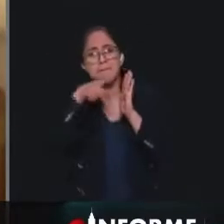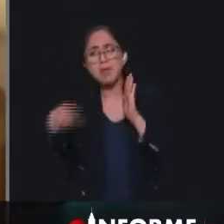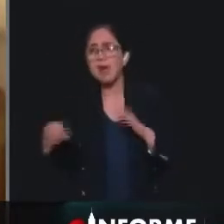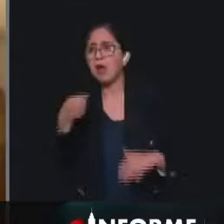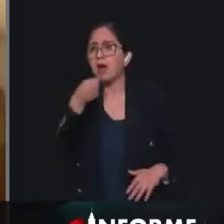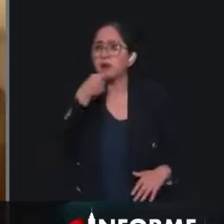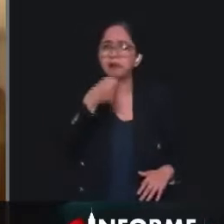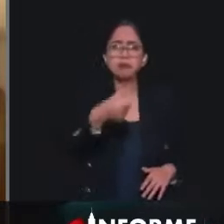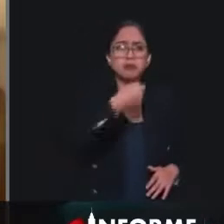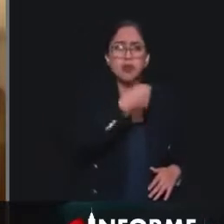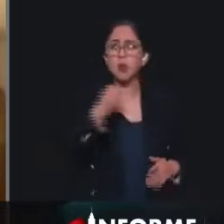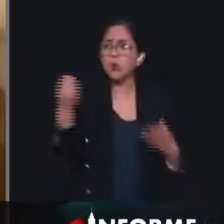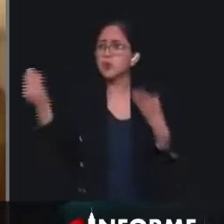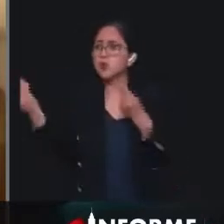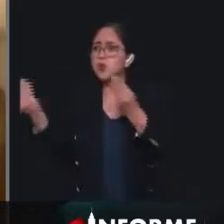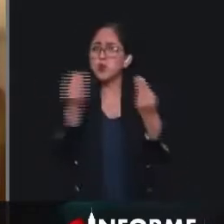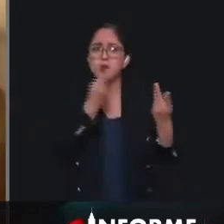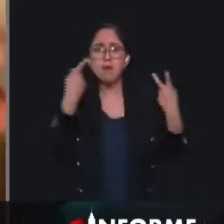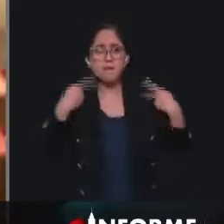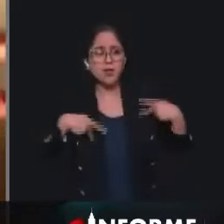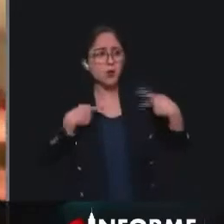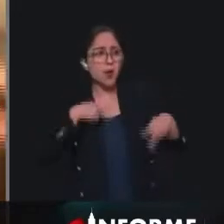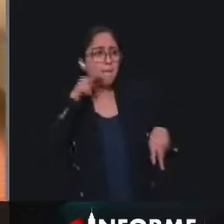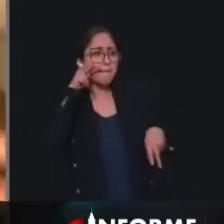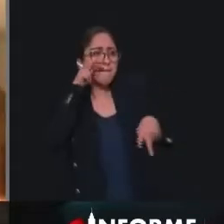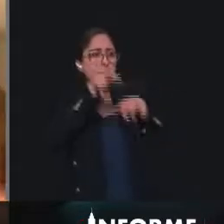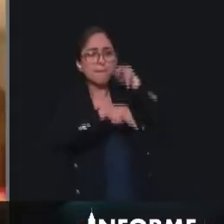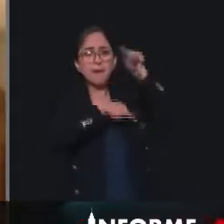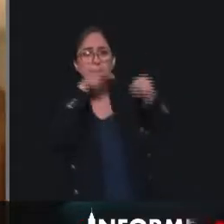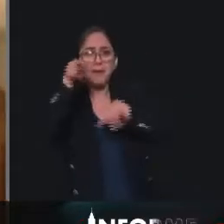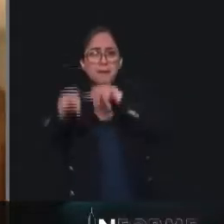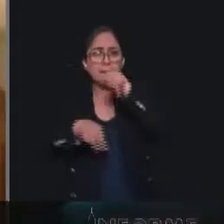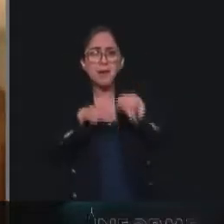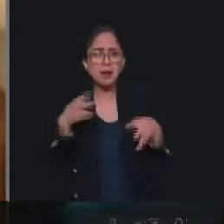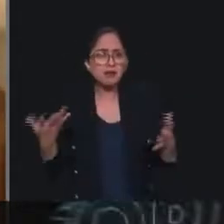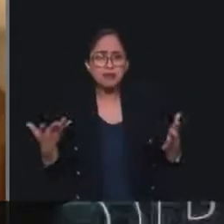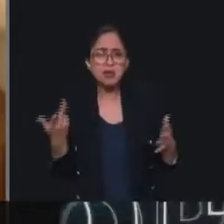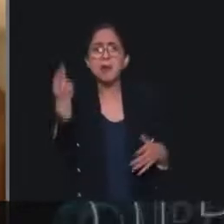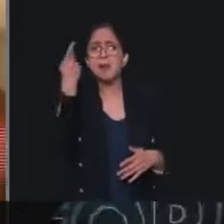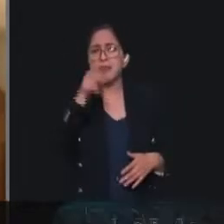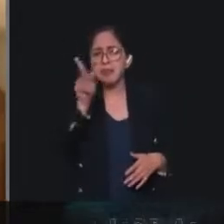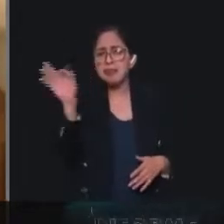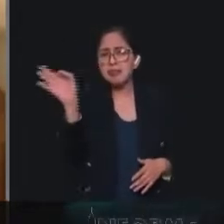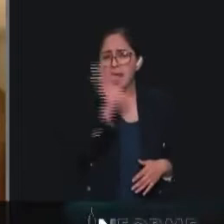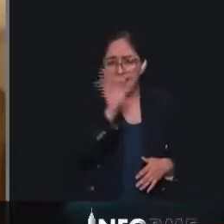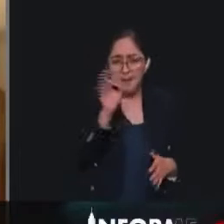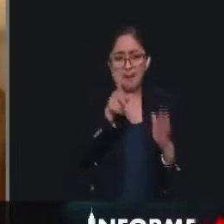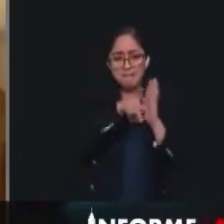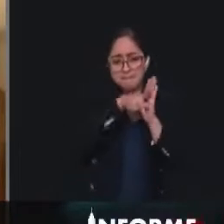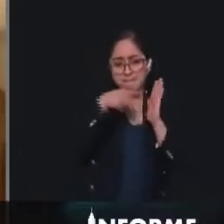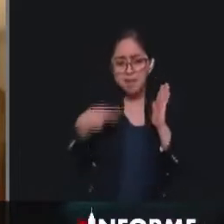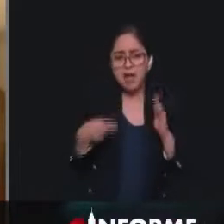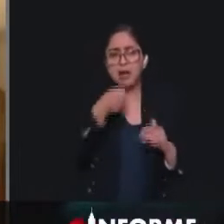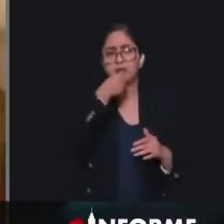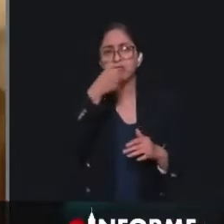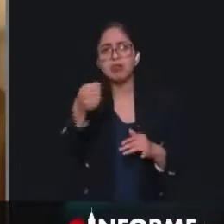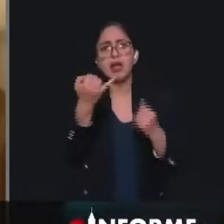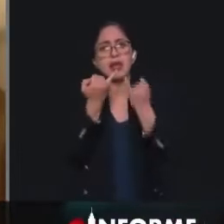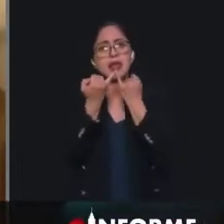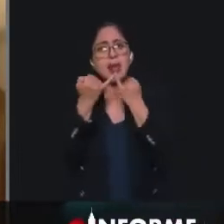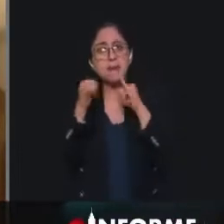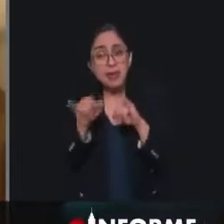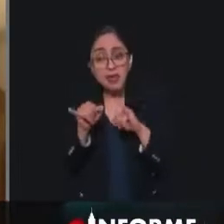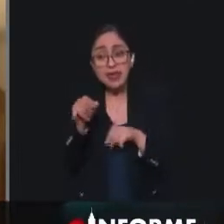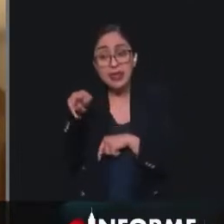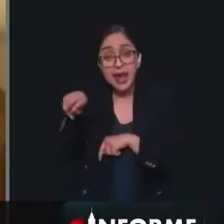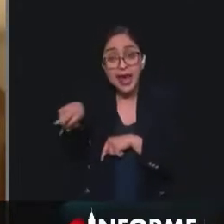la atención, y yo creo que más bien la prensa independiente es la que podría ser un verdadero replicador y un verdadero,